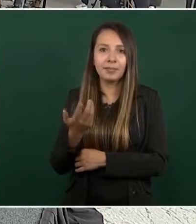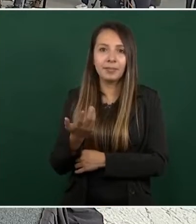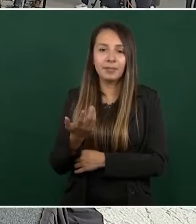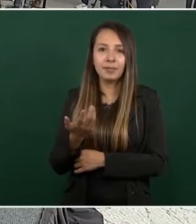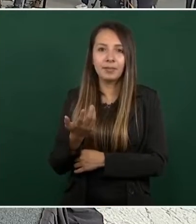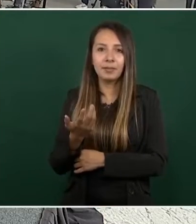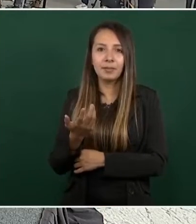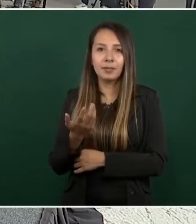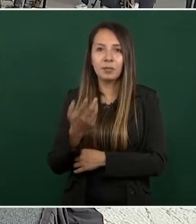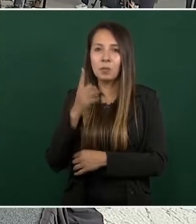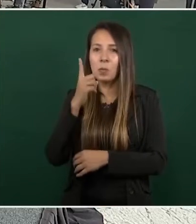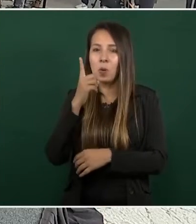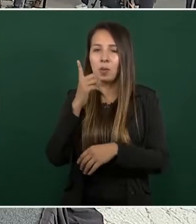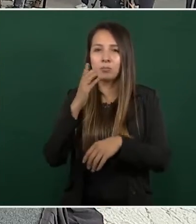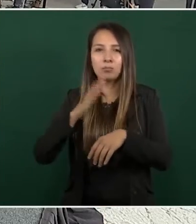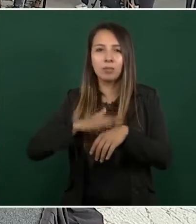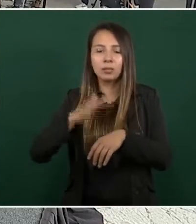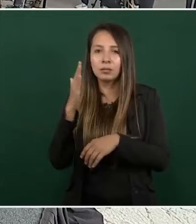lo más